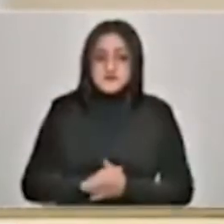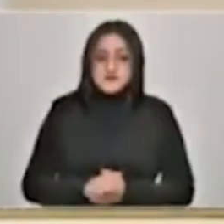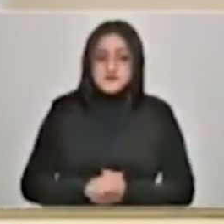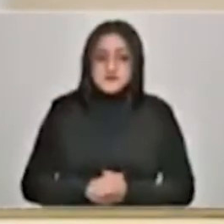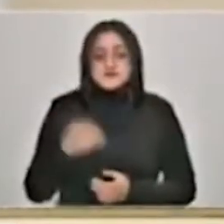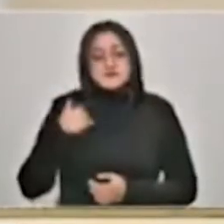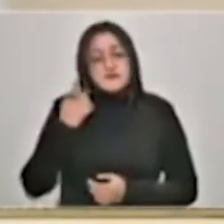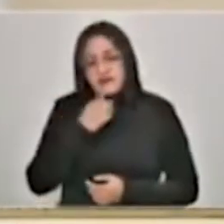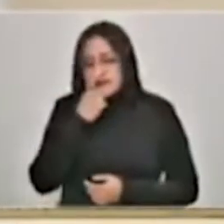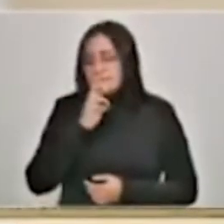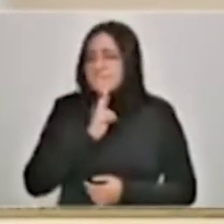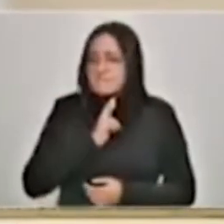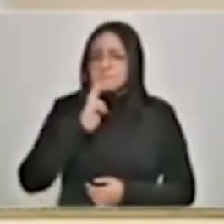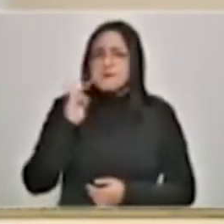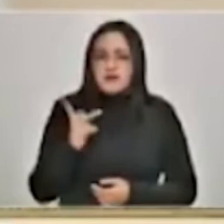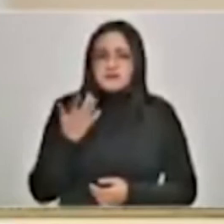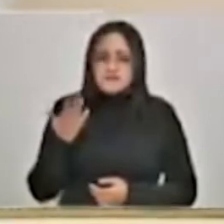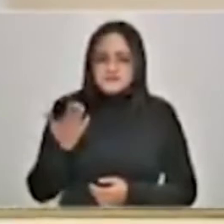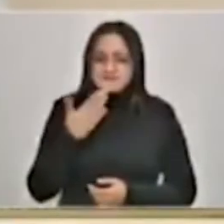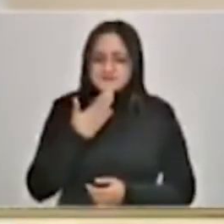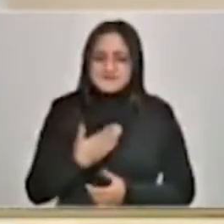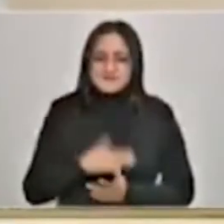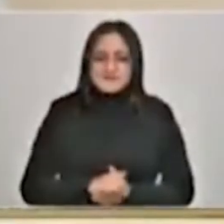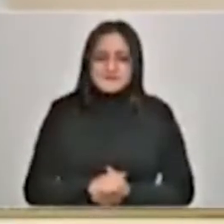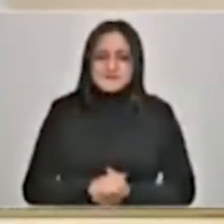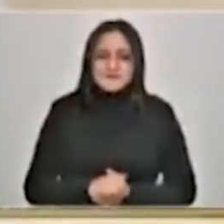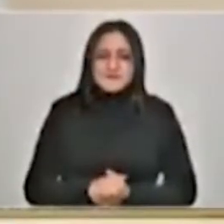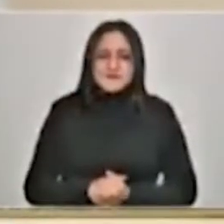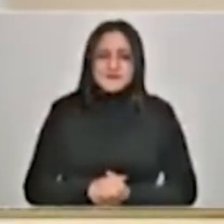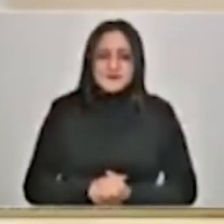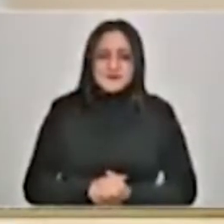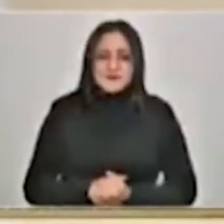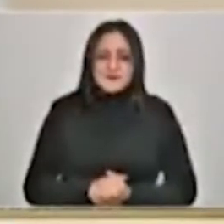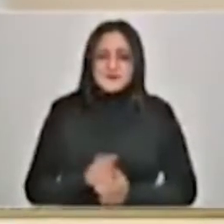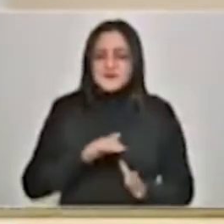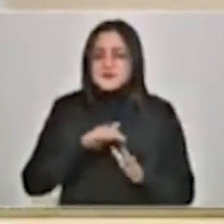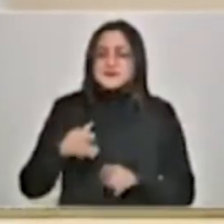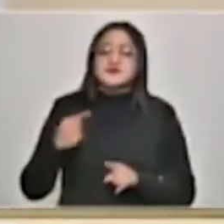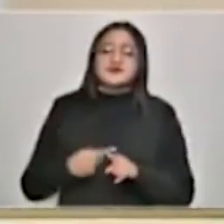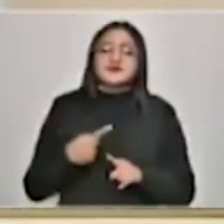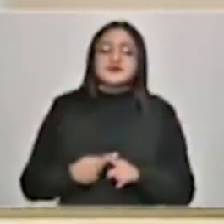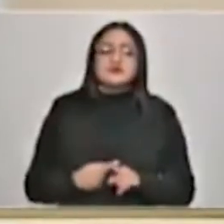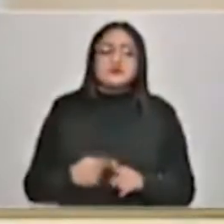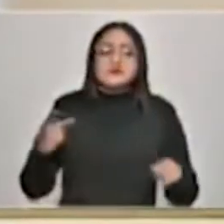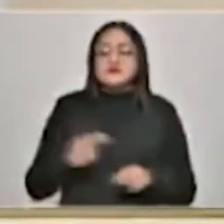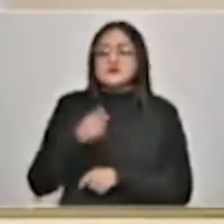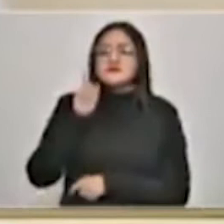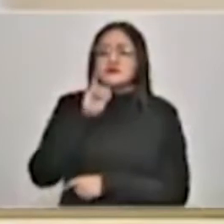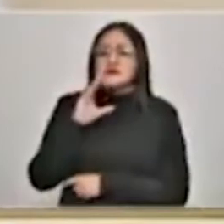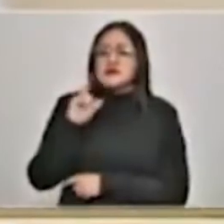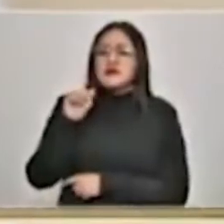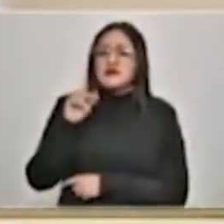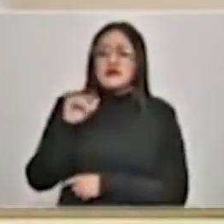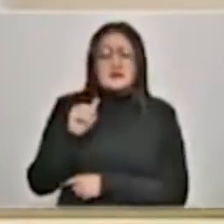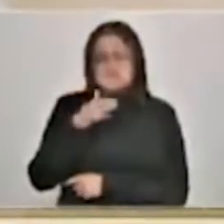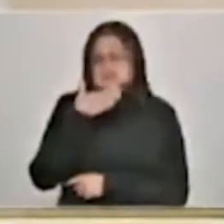Abdalá. Le deseo lo mejor. Solamente diré eso. Y en el caso de Claudia Rivera, también